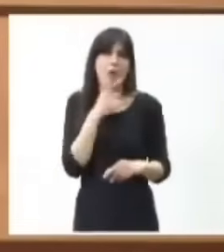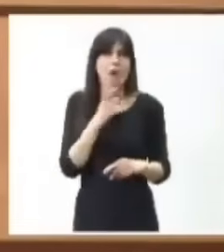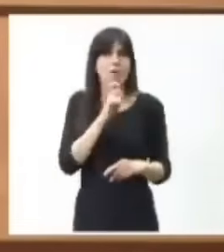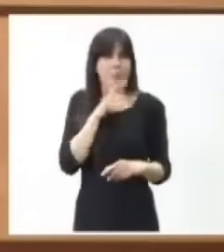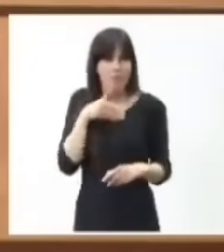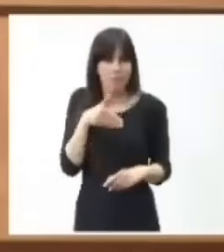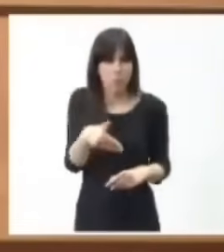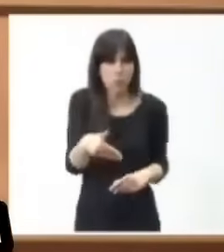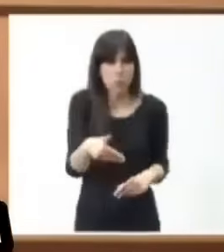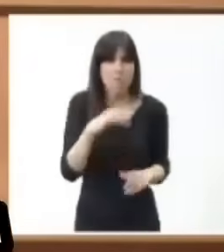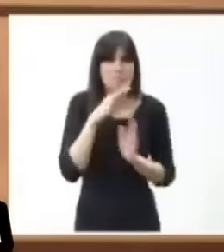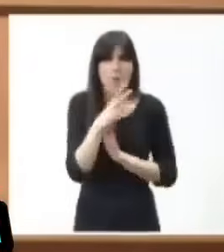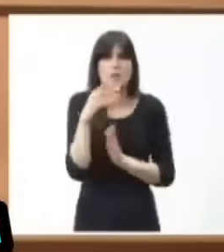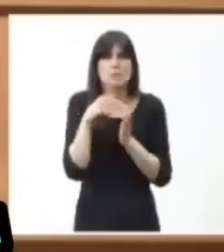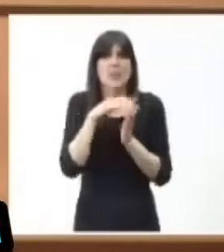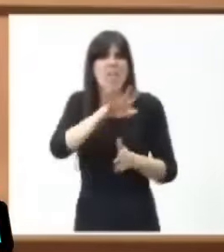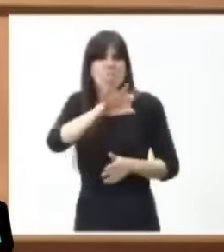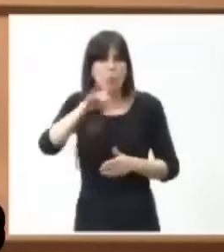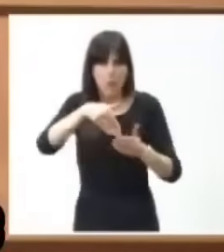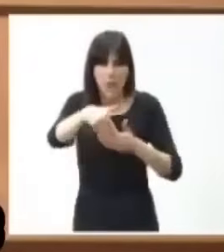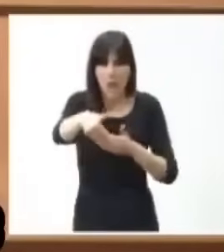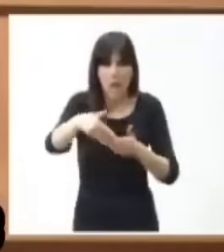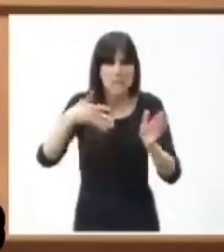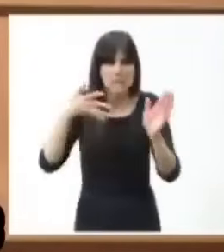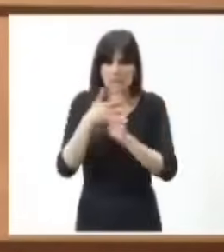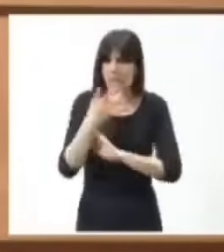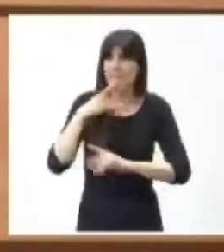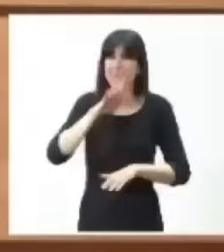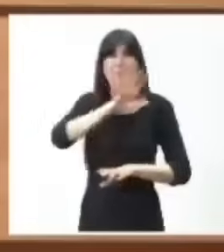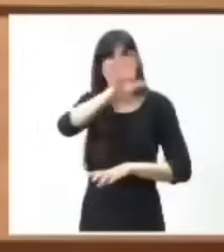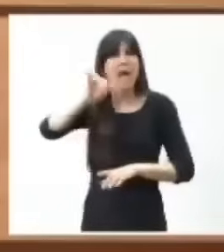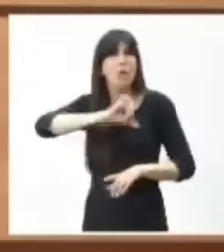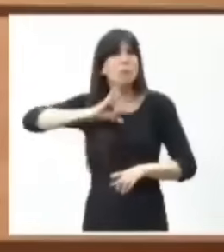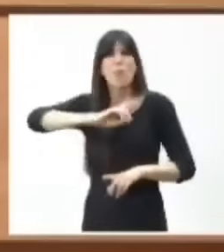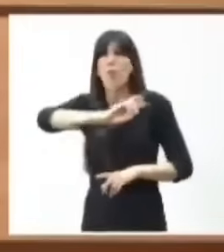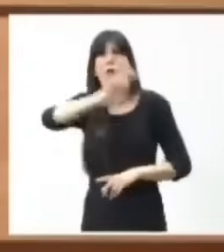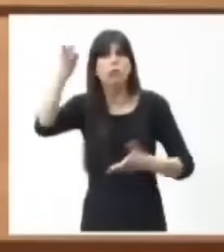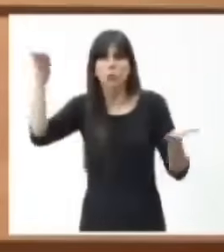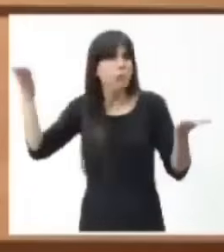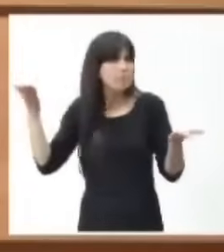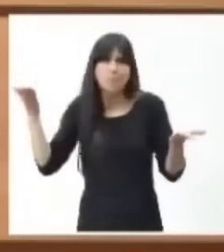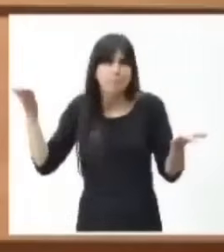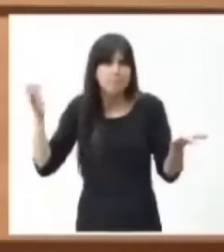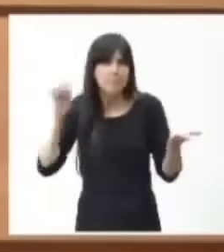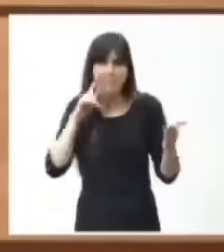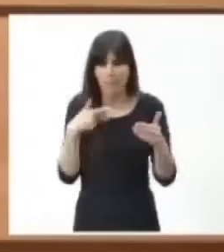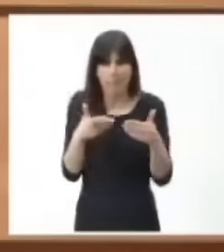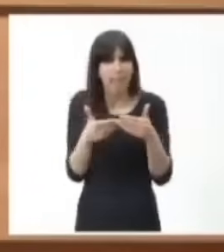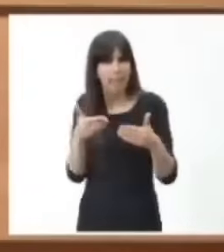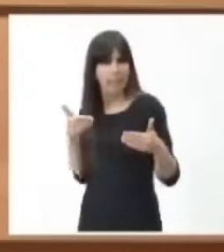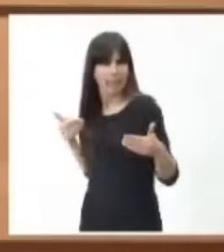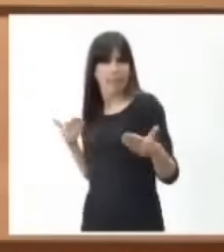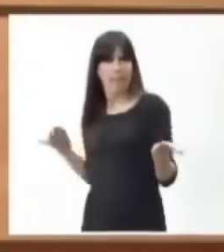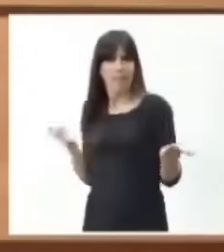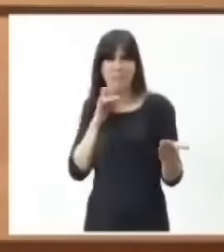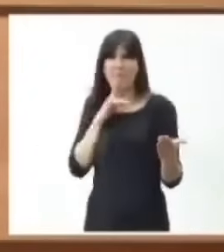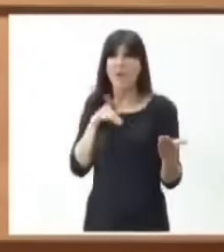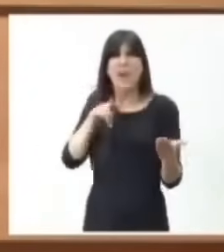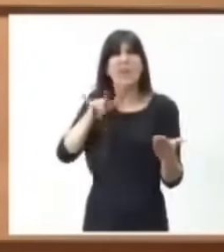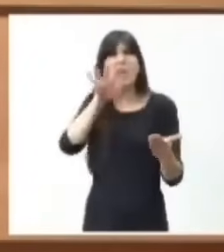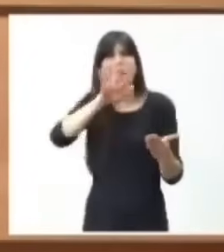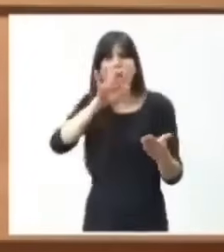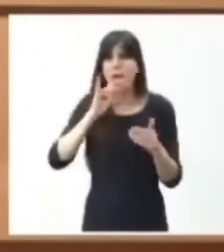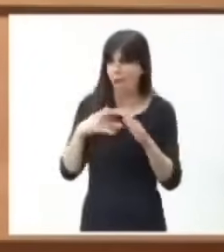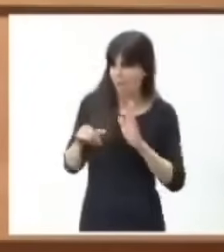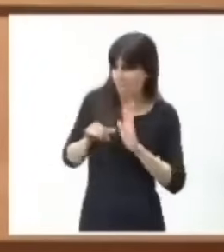a 2050 de absoluta desventaja con otras comunidades autónomas, alguna de ellas limítrofe. Por lo tanto, la pregunta